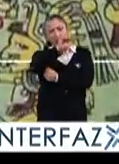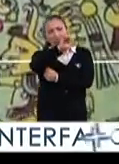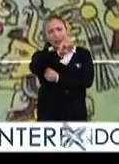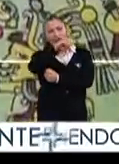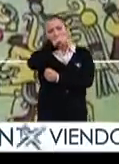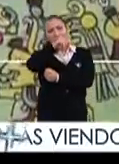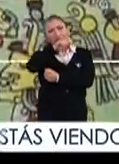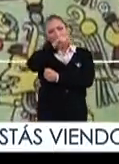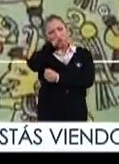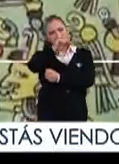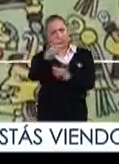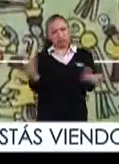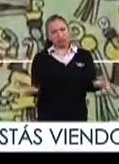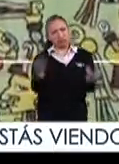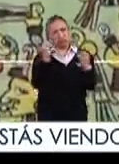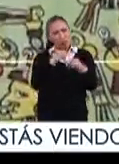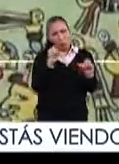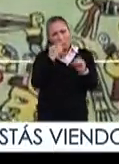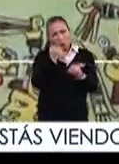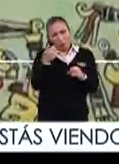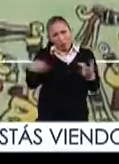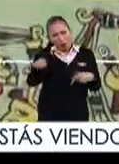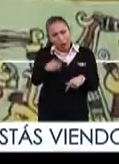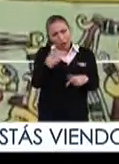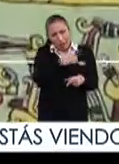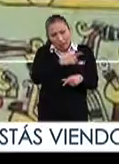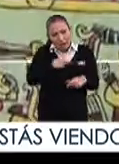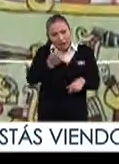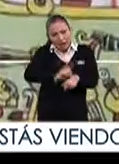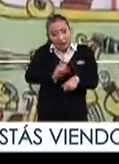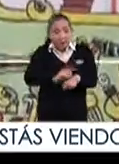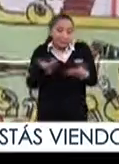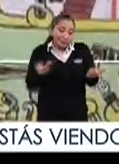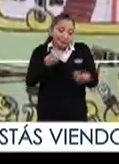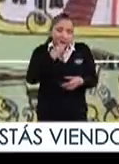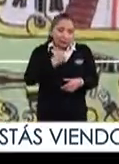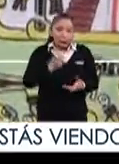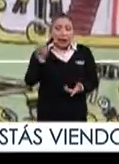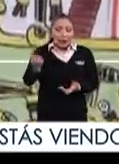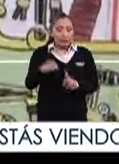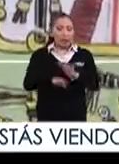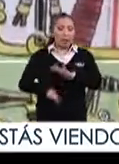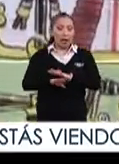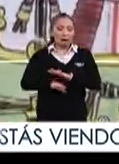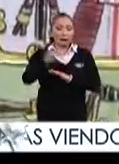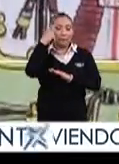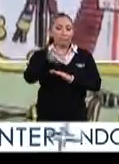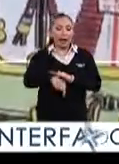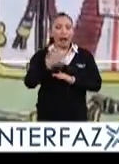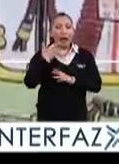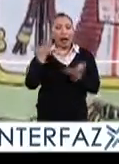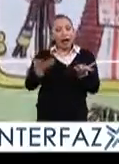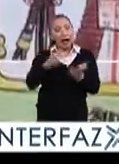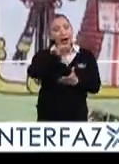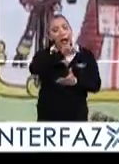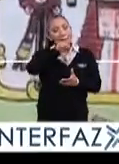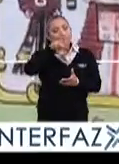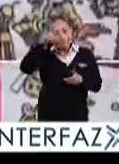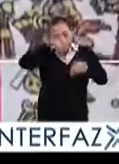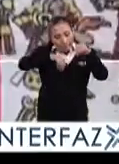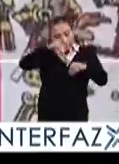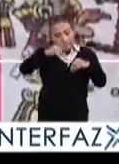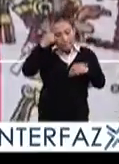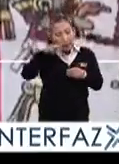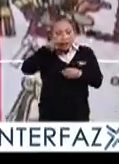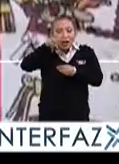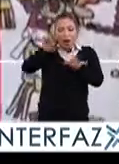debería ser un hábito cotidiano. Pero bueno, este es el fundamento para hacer un app para aprender a leer